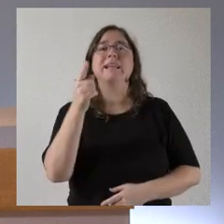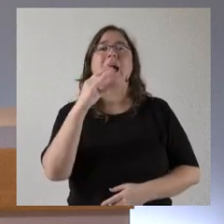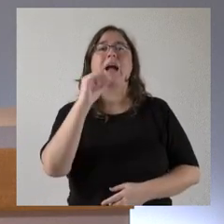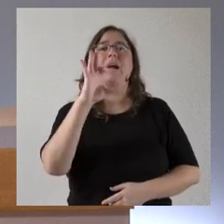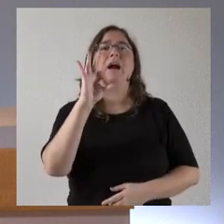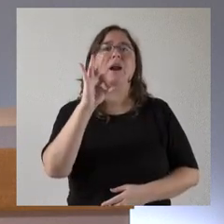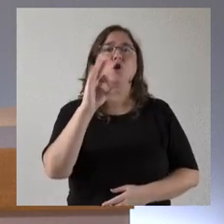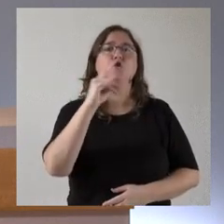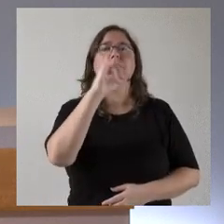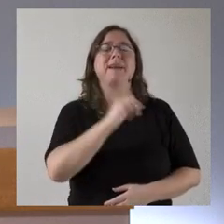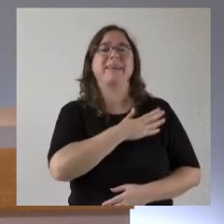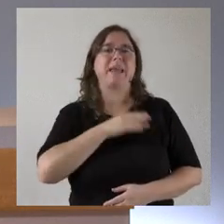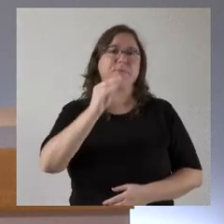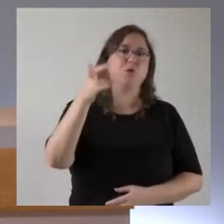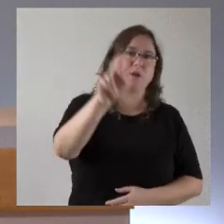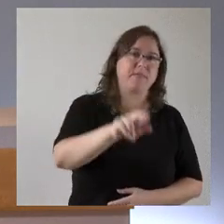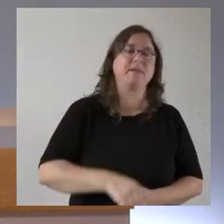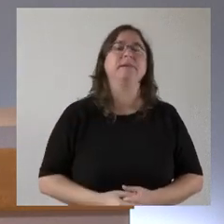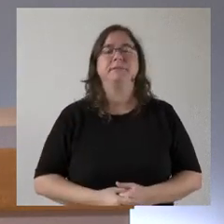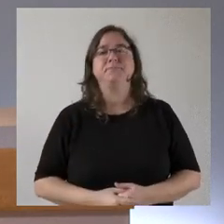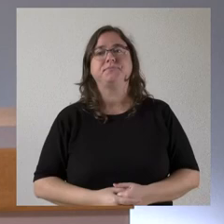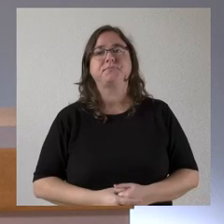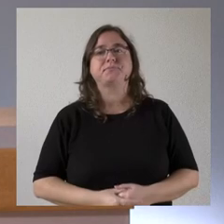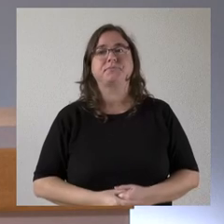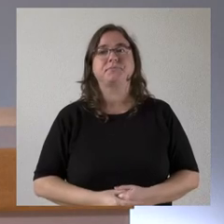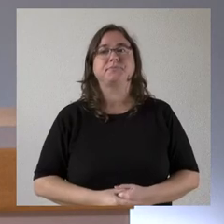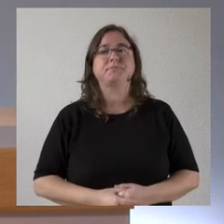domingos desde León que quería representar cuando quieras Carlos